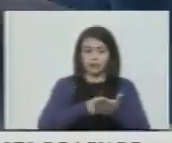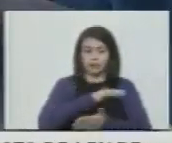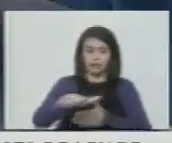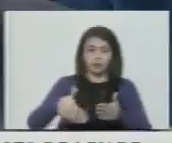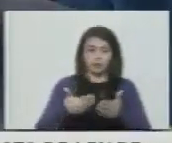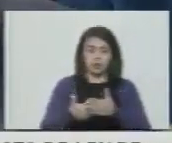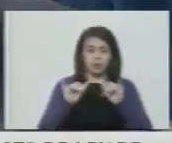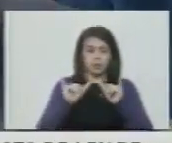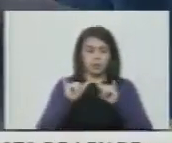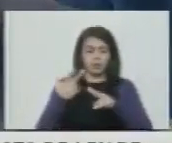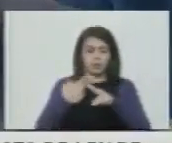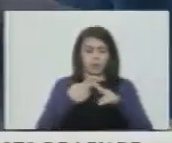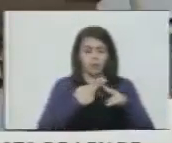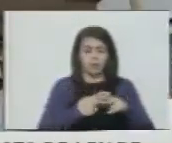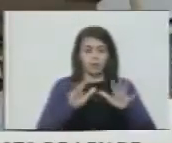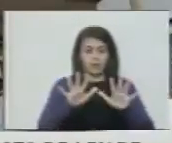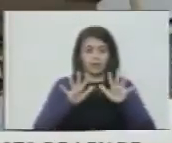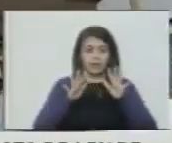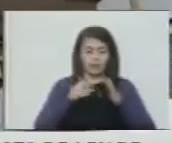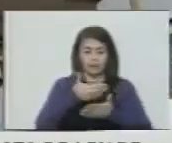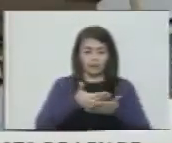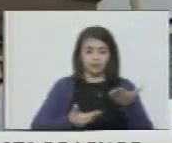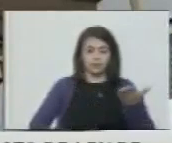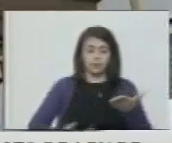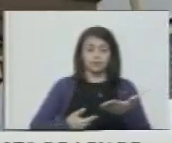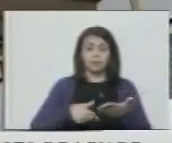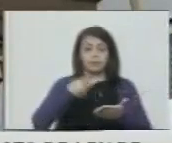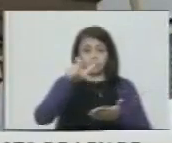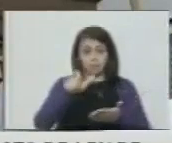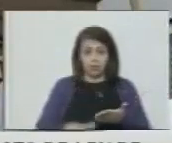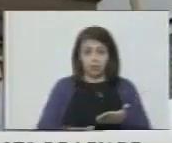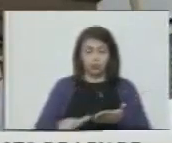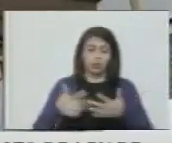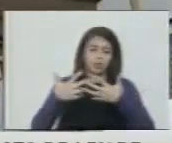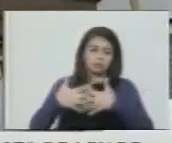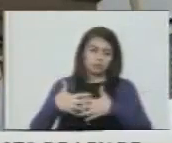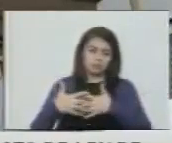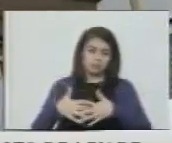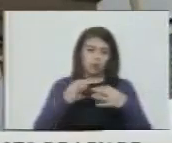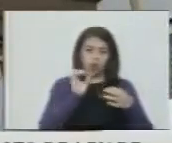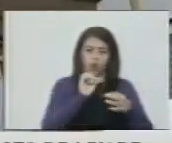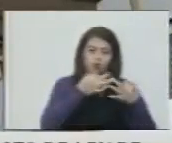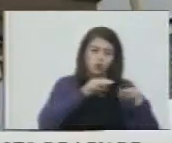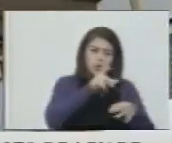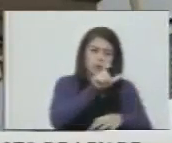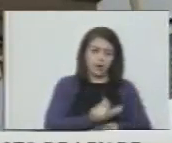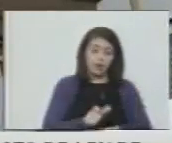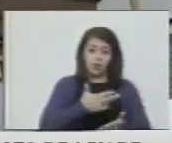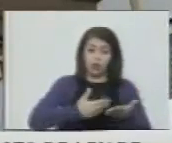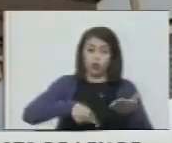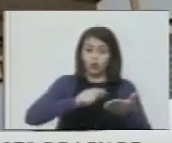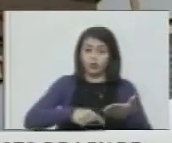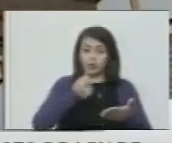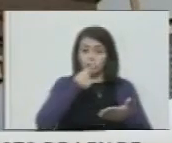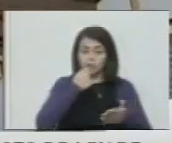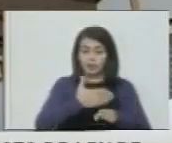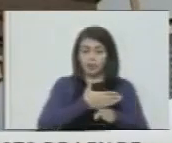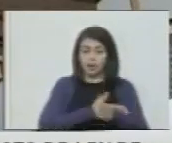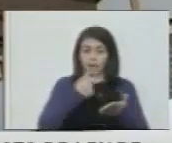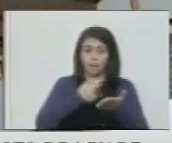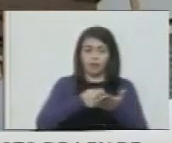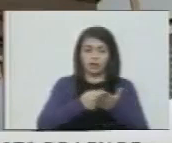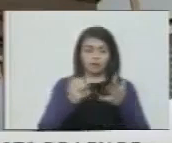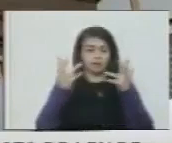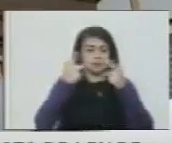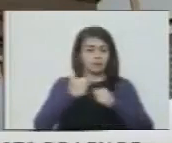cobertura sobre un mismo riesgo. 10. Contratante, persona natural o jurídica que suscribe un contrato de medicina prepagada o de